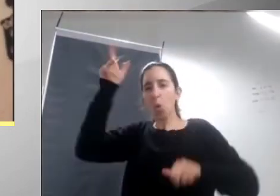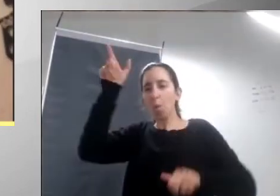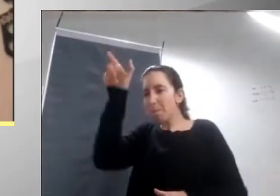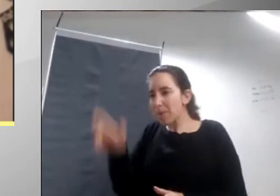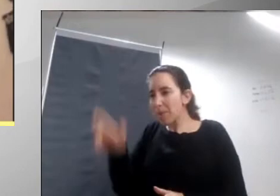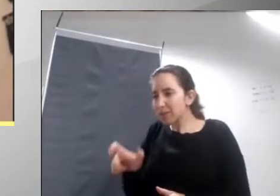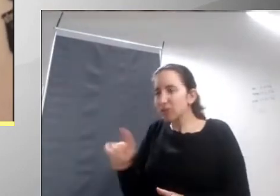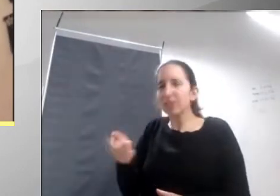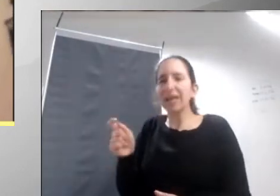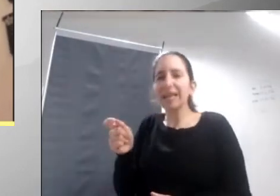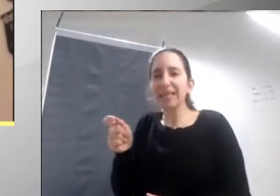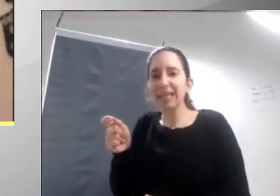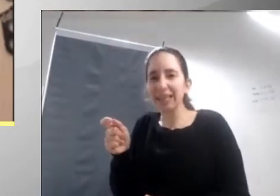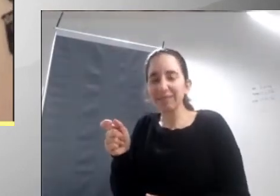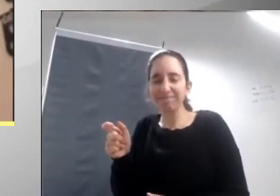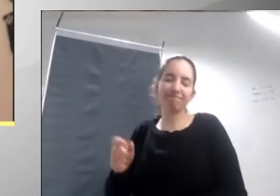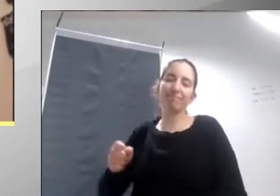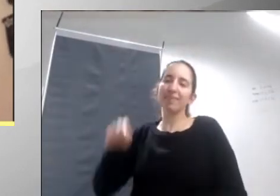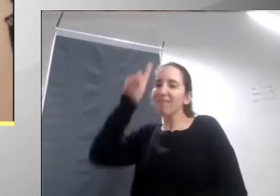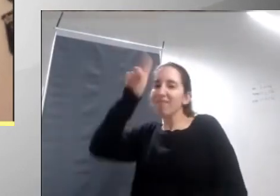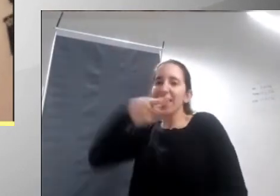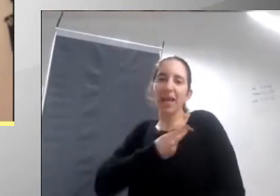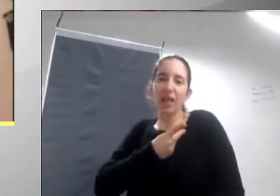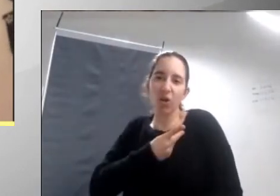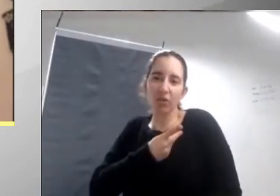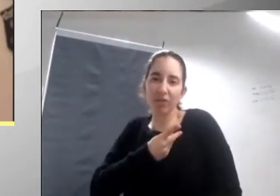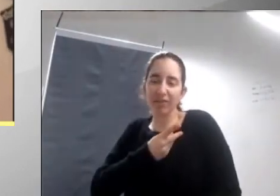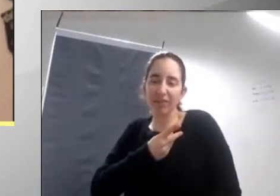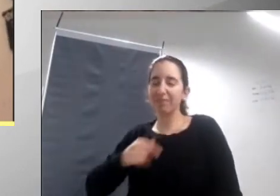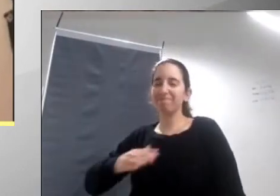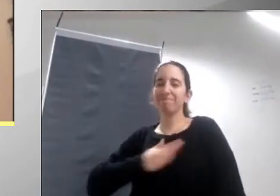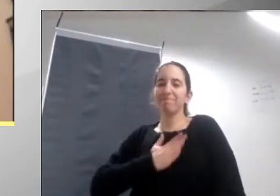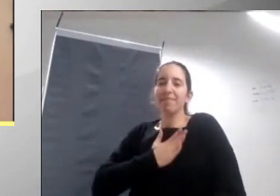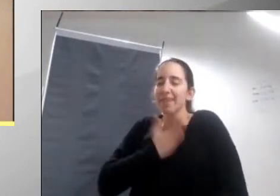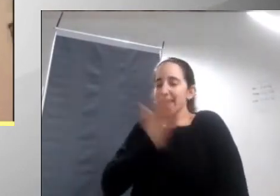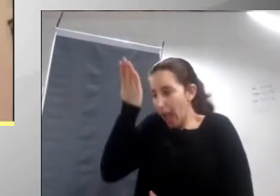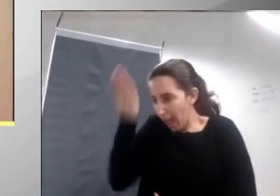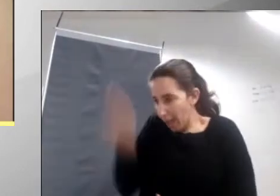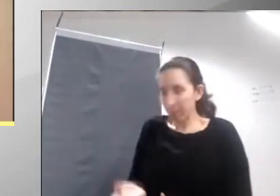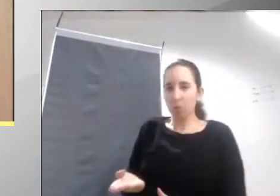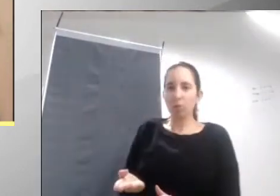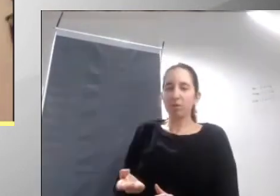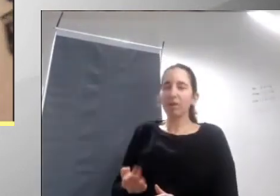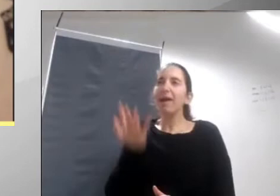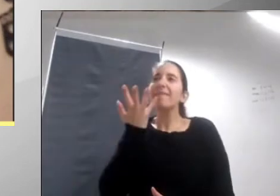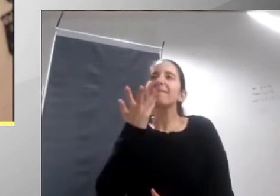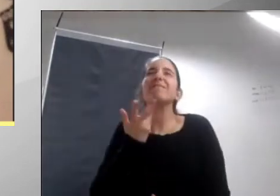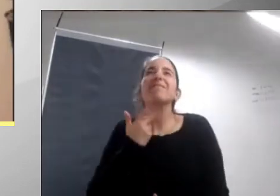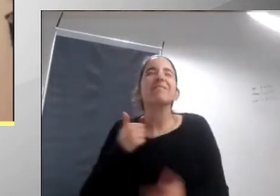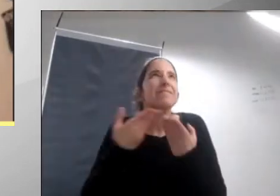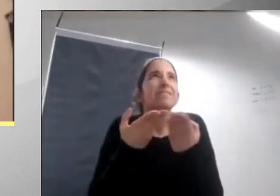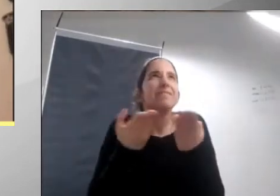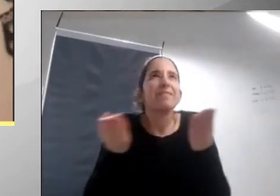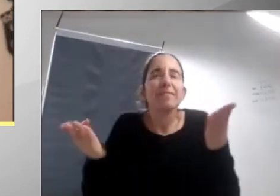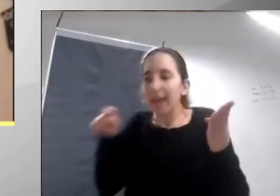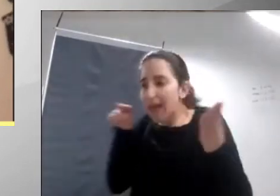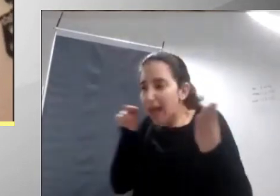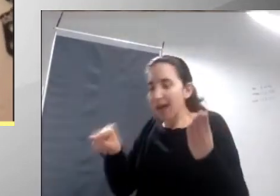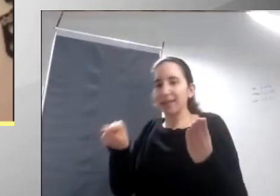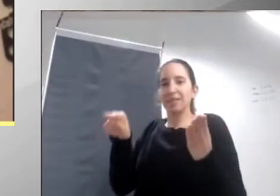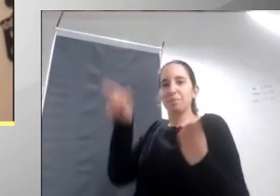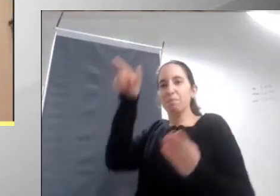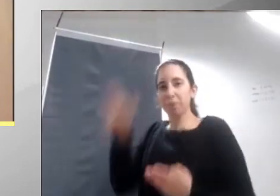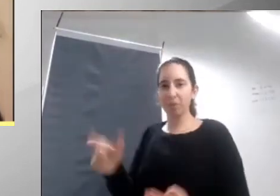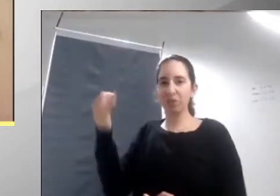por el amor, a las leyes que están fundadas en el deseo del sujeto. En este sentido, me